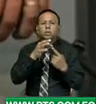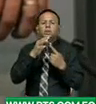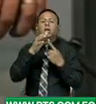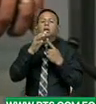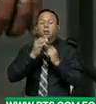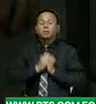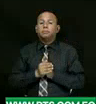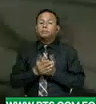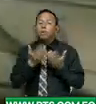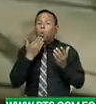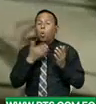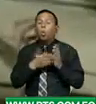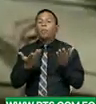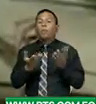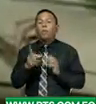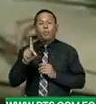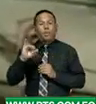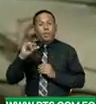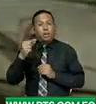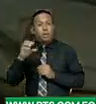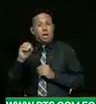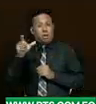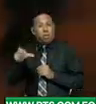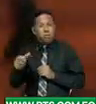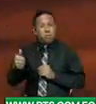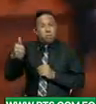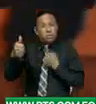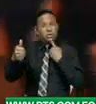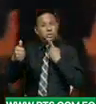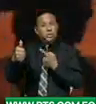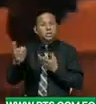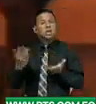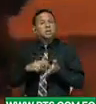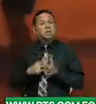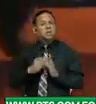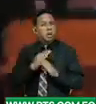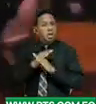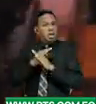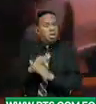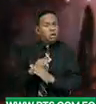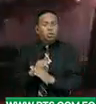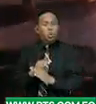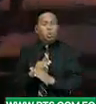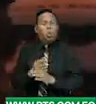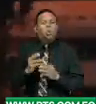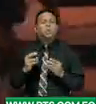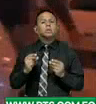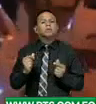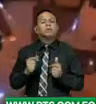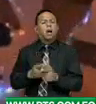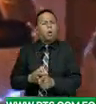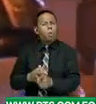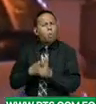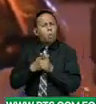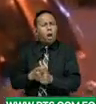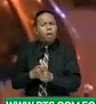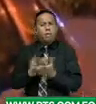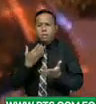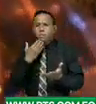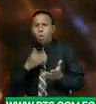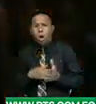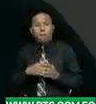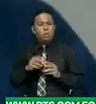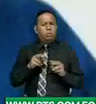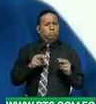se trata de un plan con carácter preventivo se trata de una herramienta que actúa en el momento que se genera una amenaza